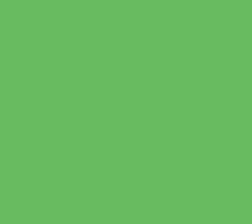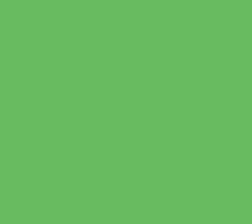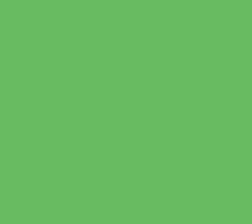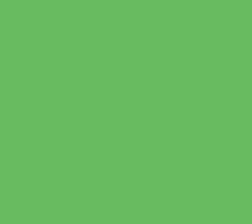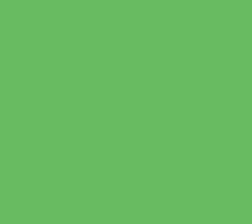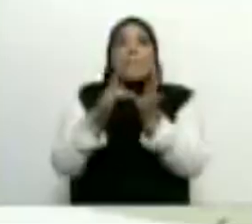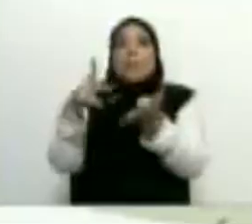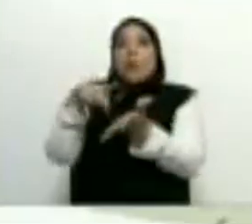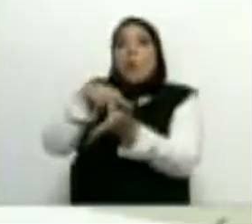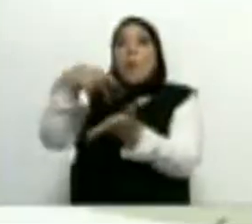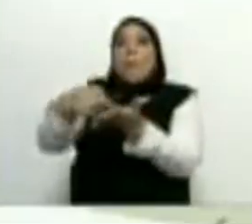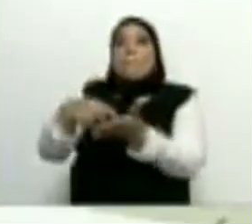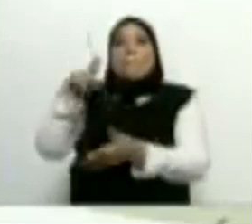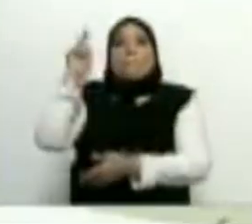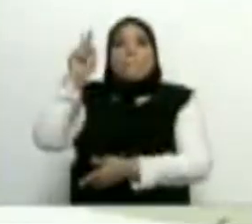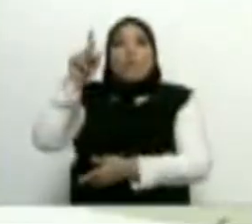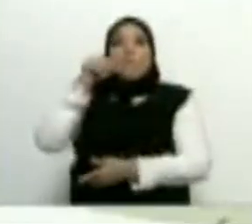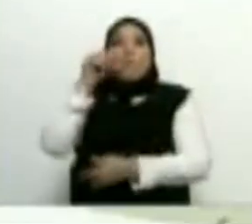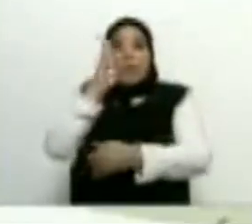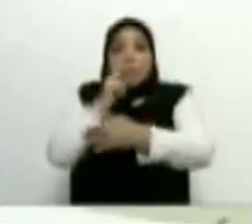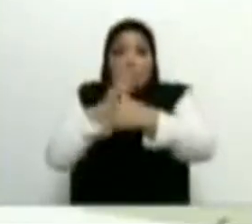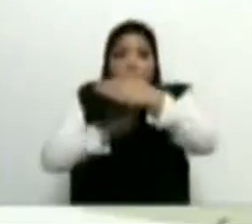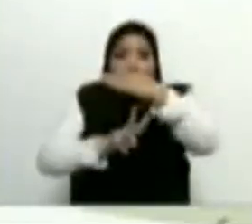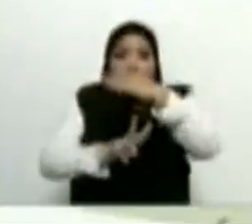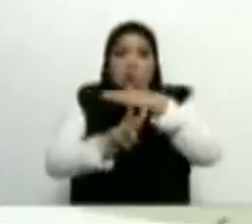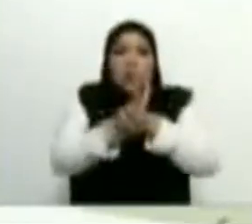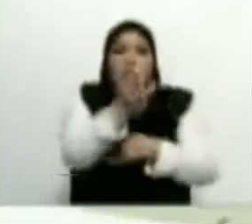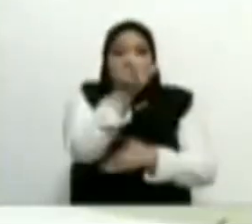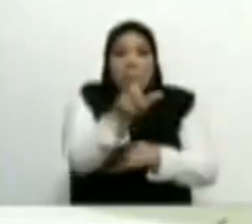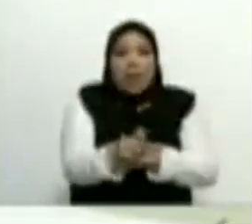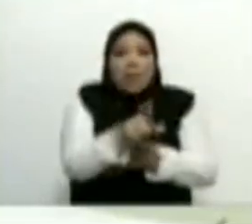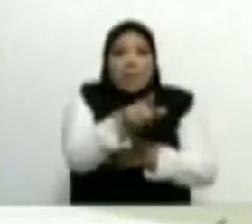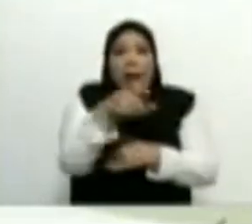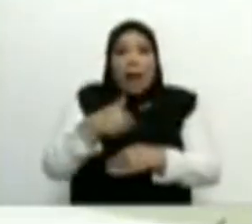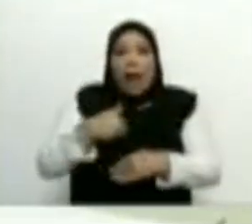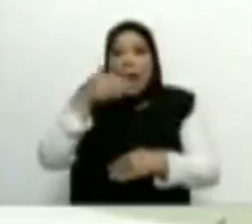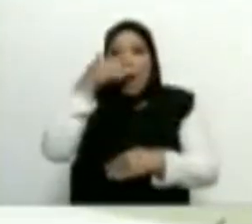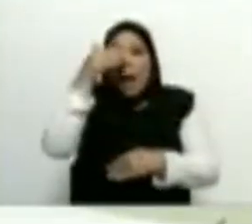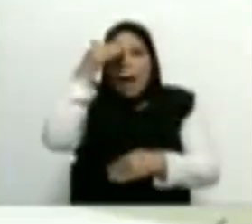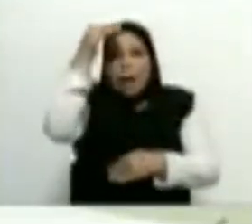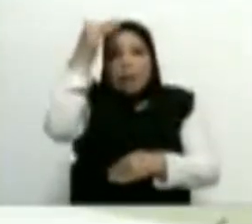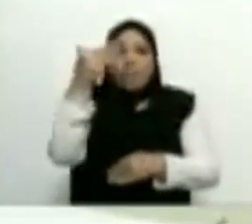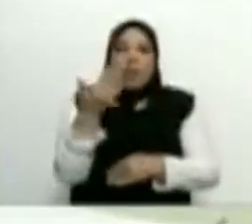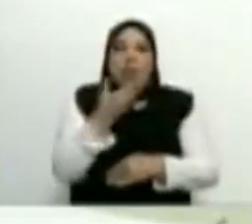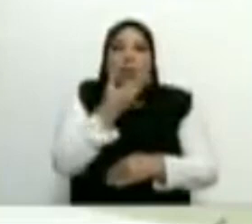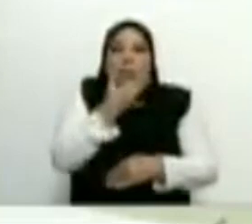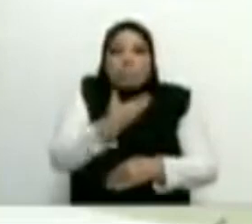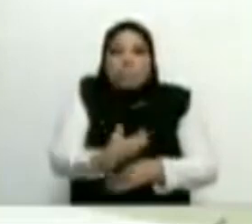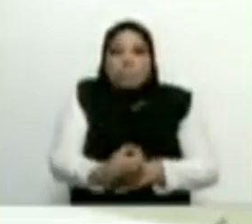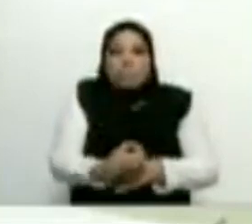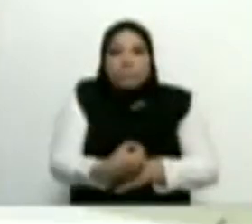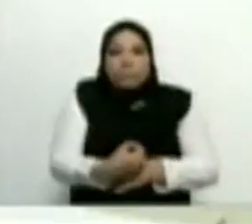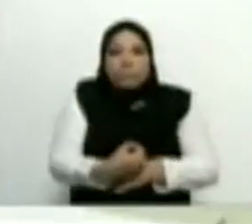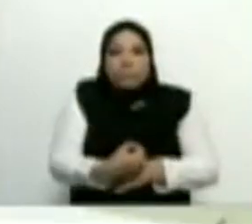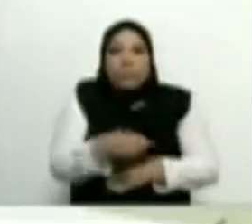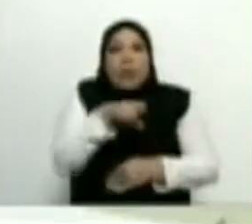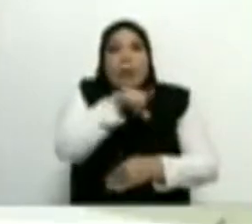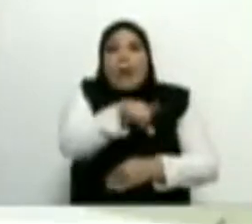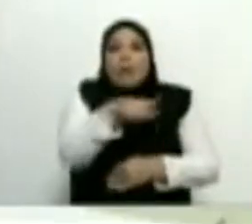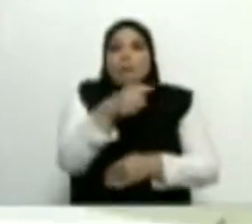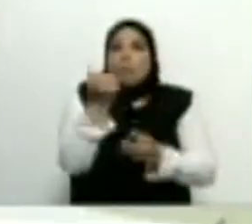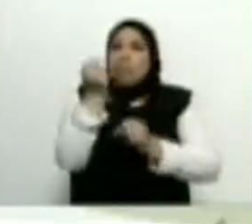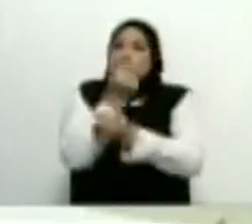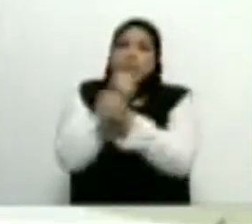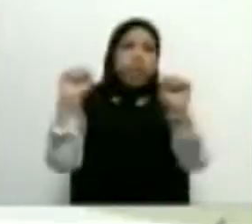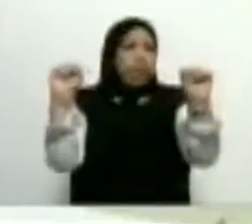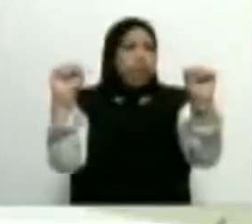laiguana.tv. Yo repudio absolutamente, rechazo absolutamente